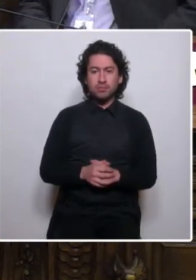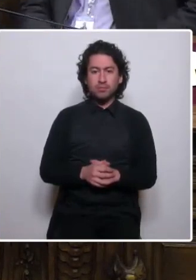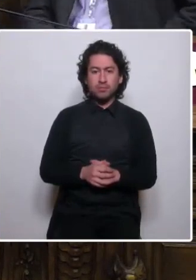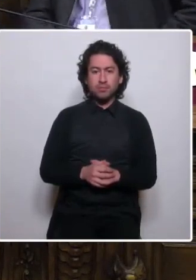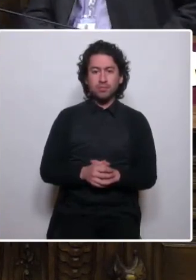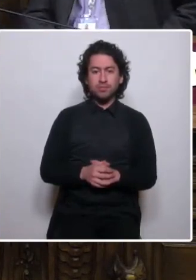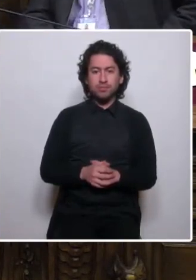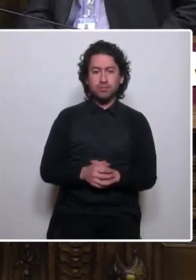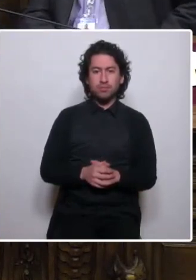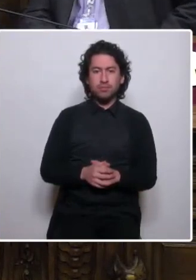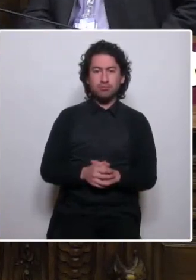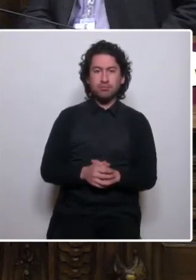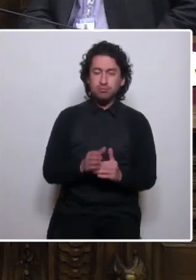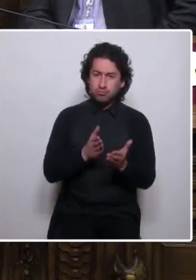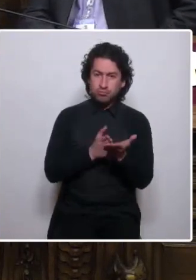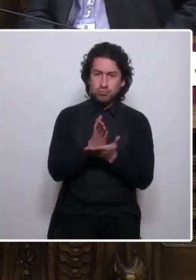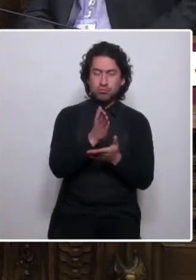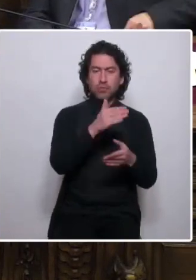Se abre la votación.